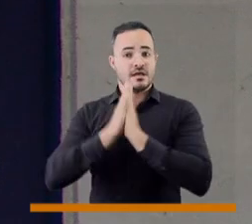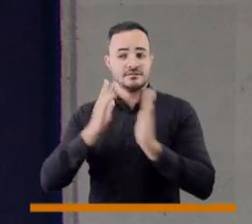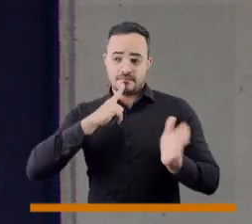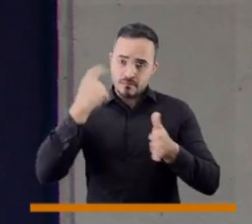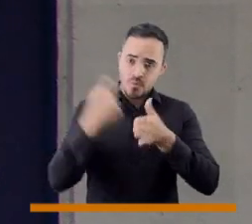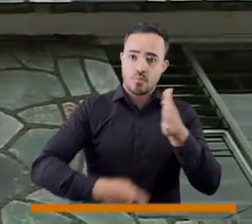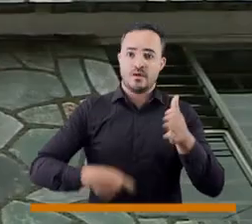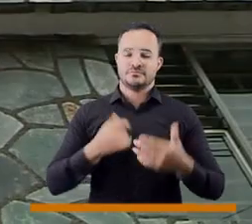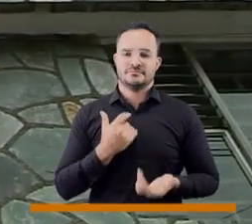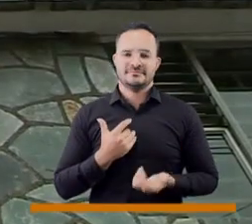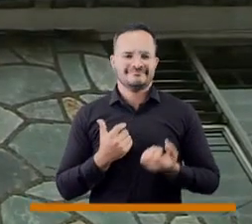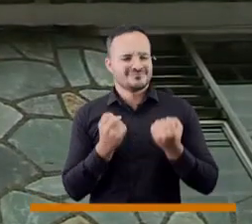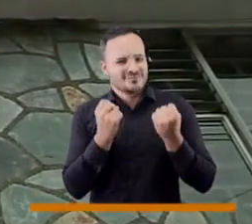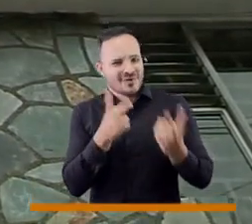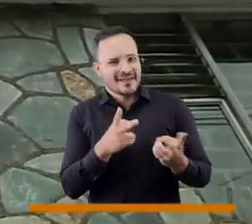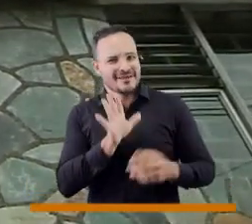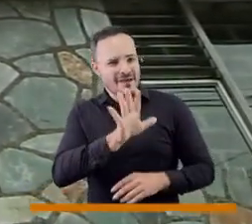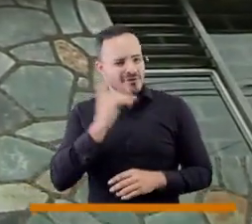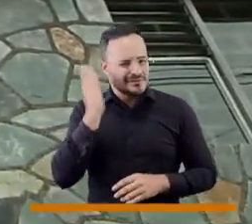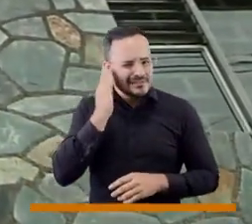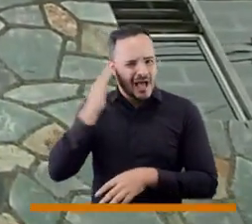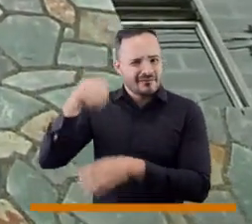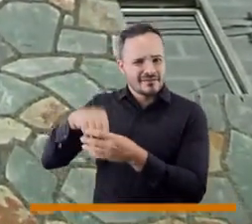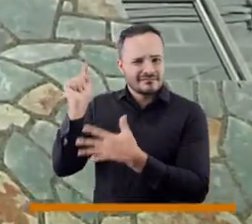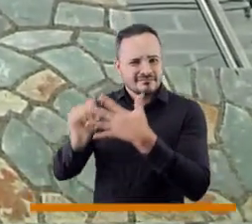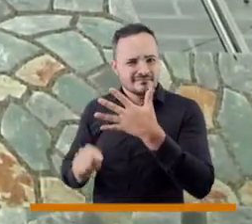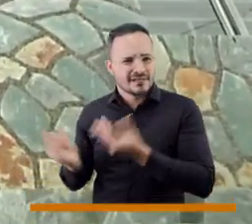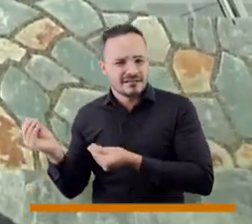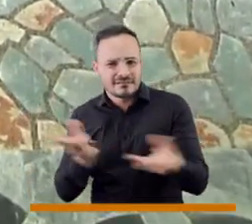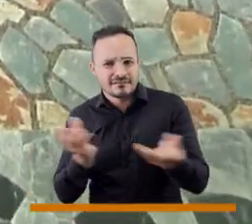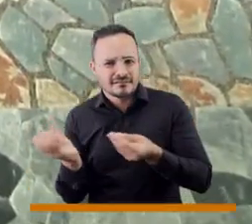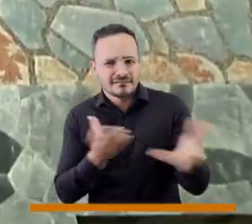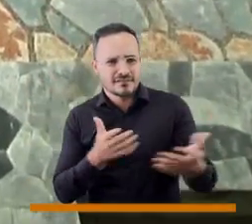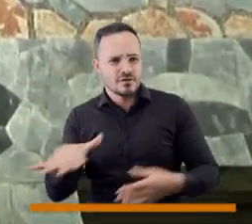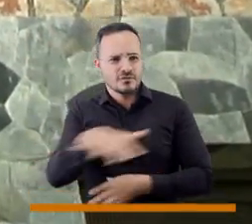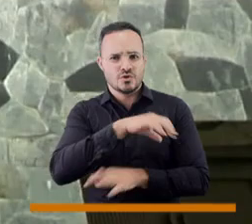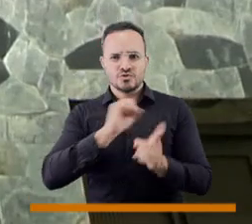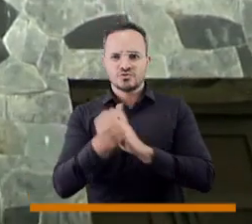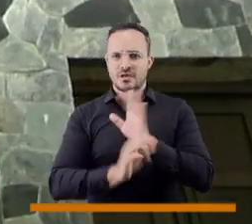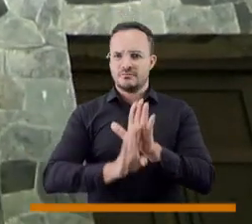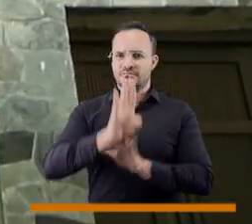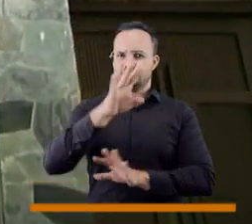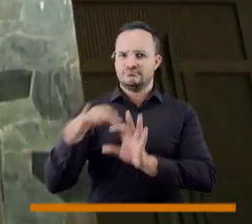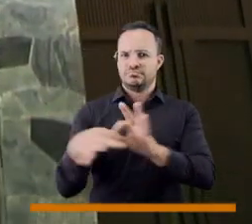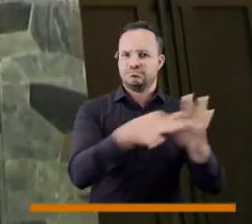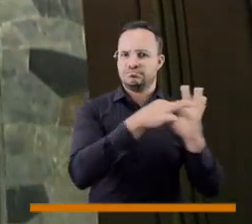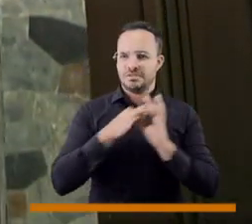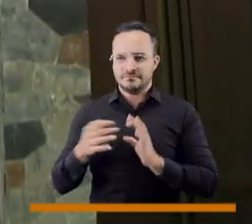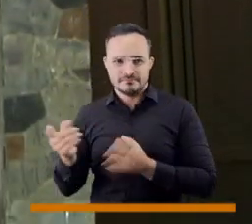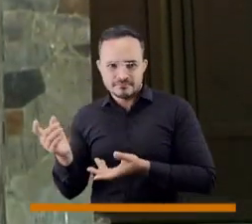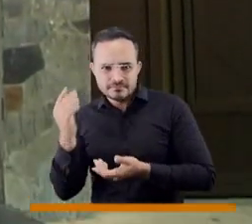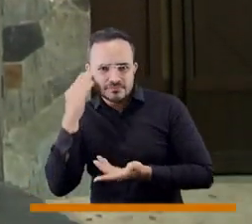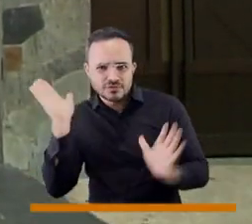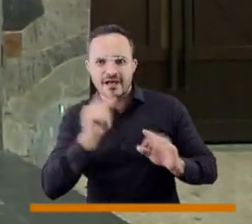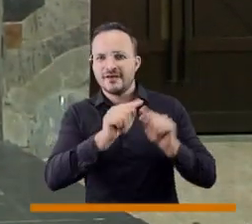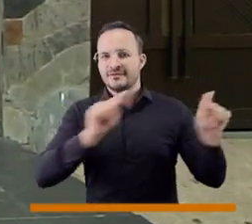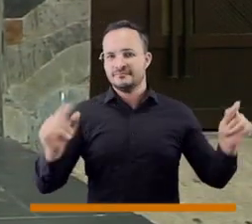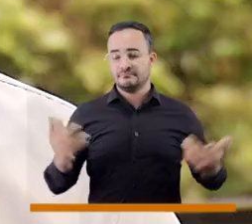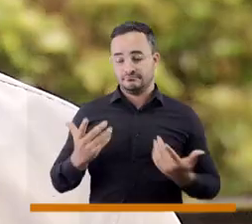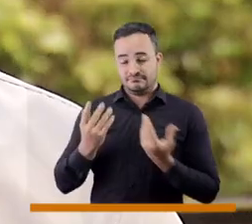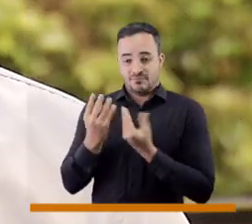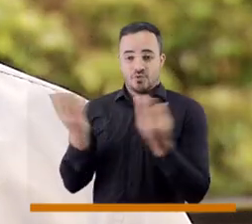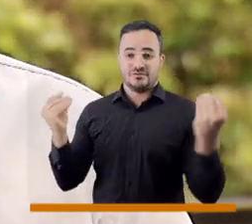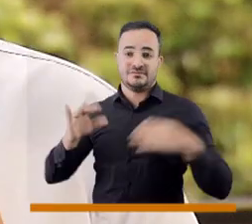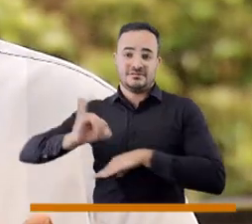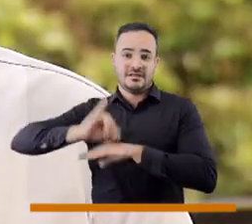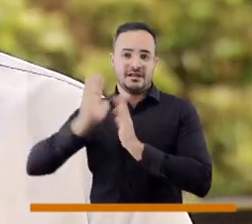personas dicen, pero es que las iglesias hay que grabarlas, pero no alcanzan a entender todo lo que hacen las iglesias y las entidades religiosas por el tejido